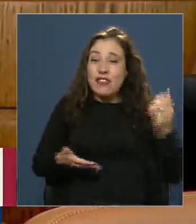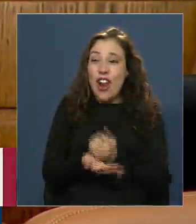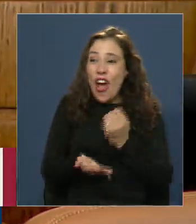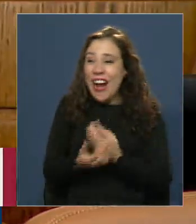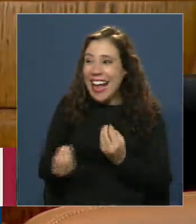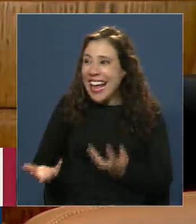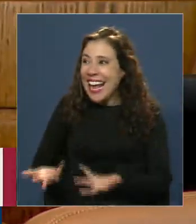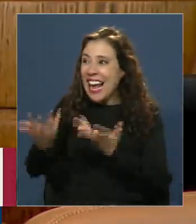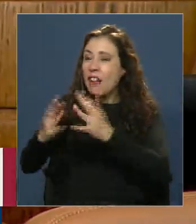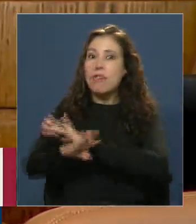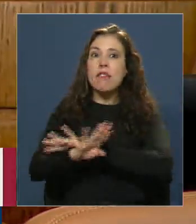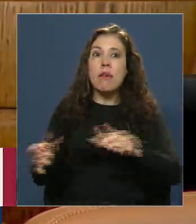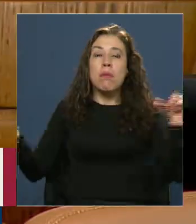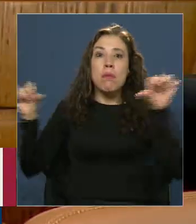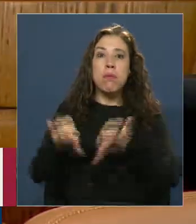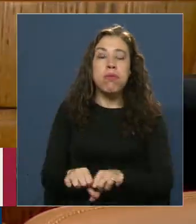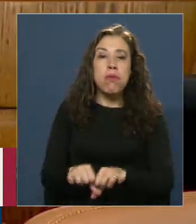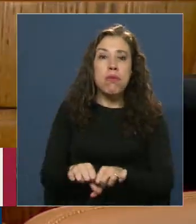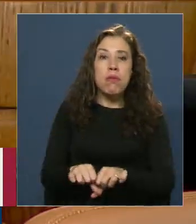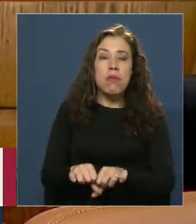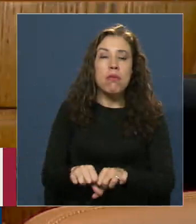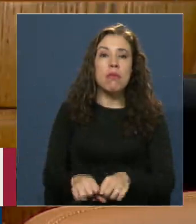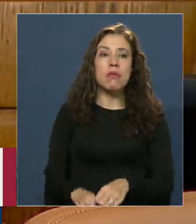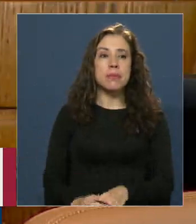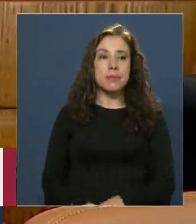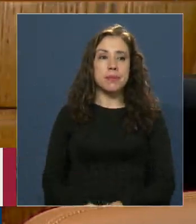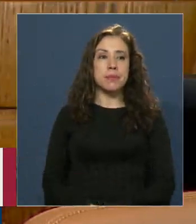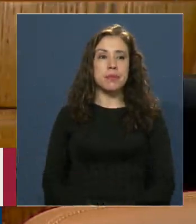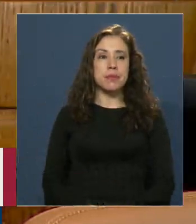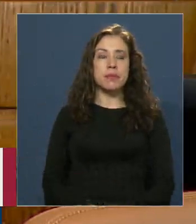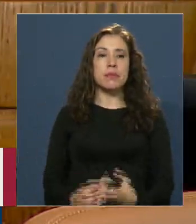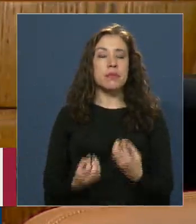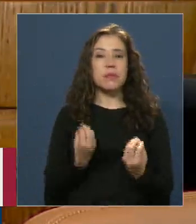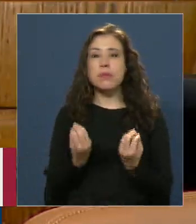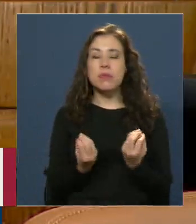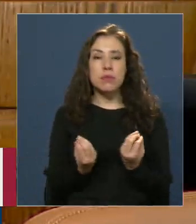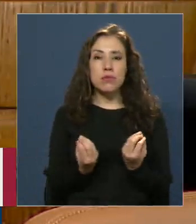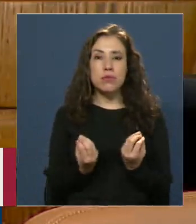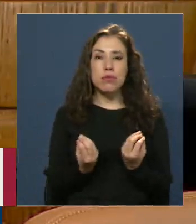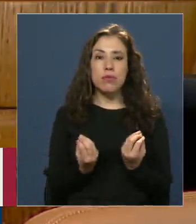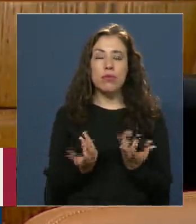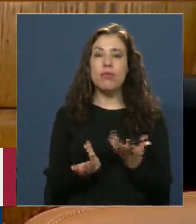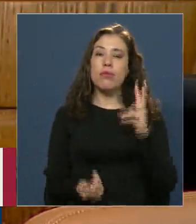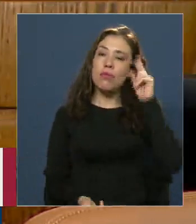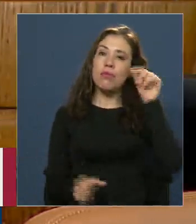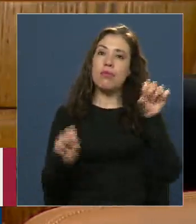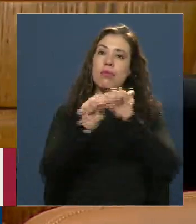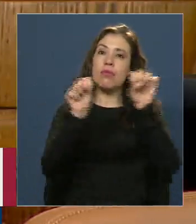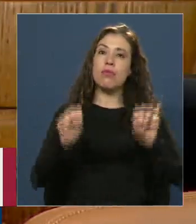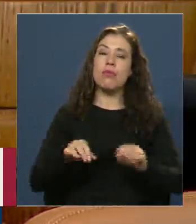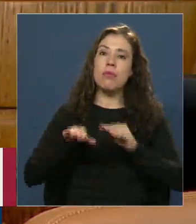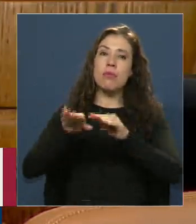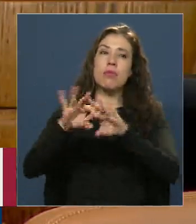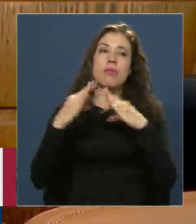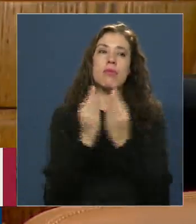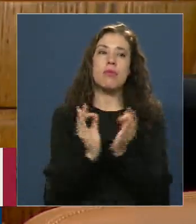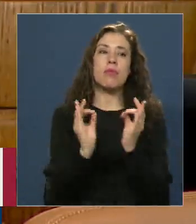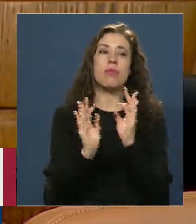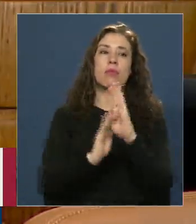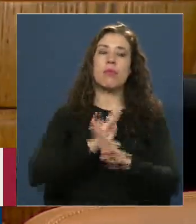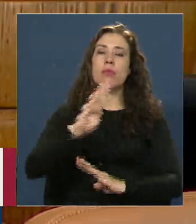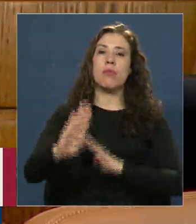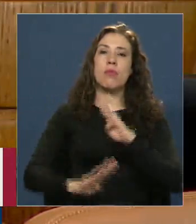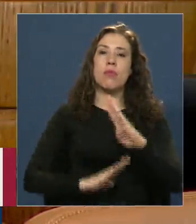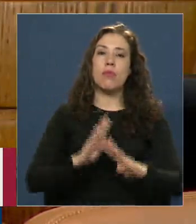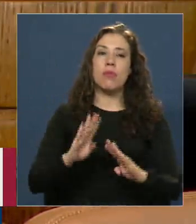alcanzado para él o ellos y su familia. ¿Cómo entonces? Creando un sistema de apoyo integral para proteger